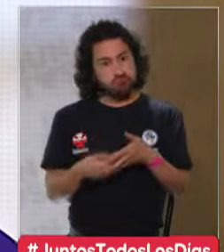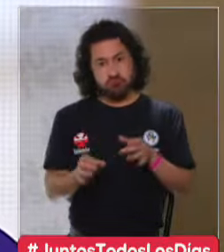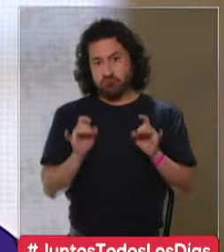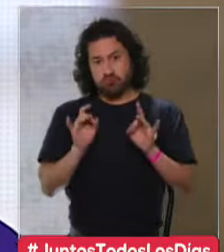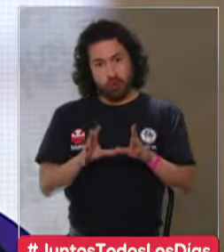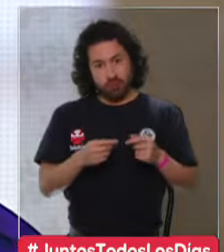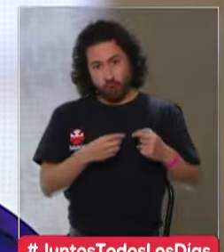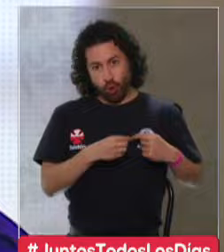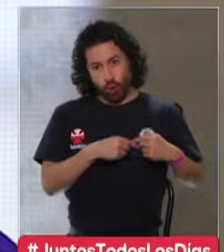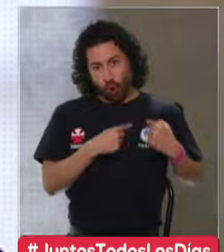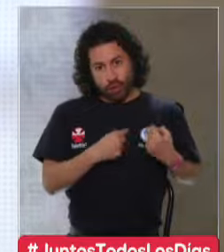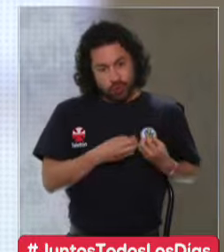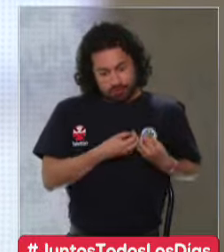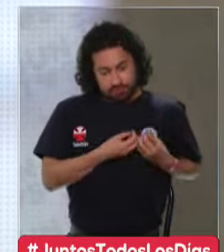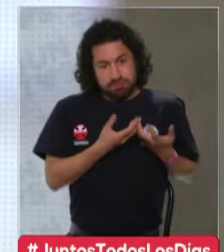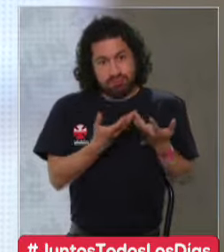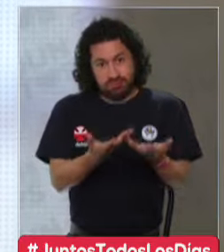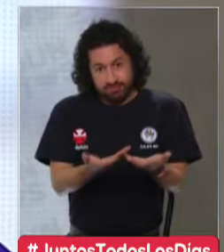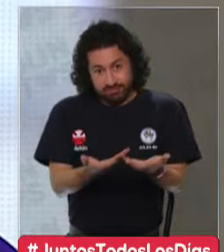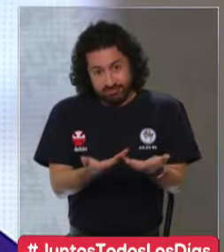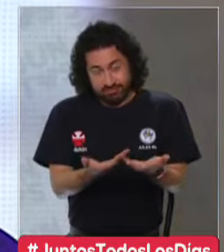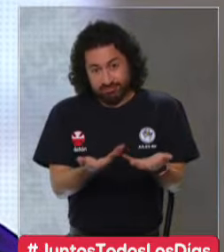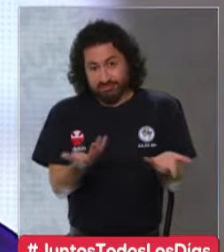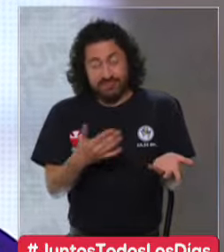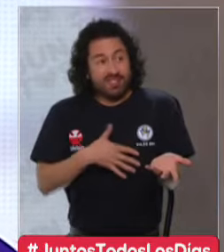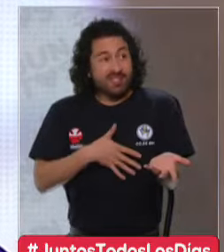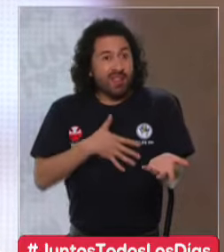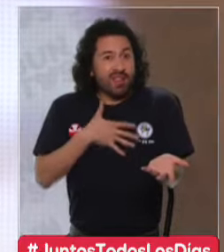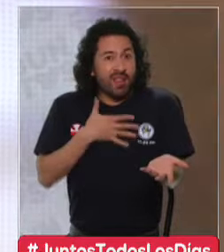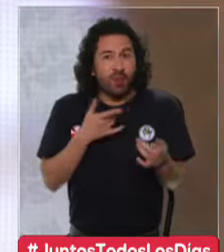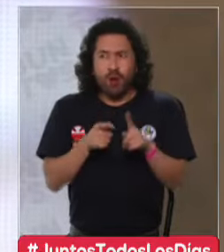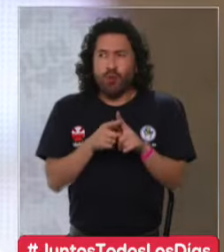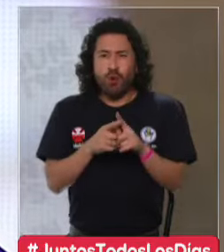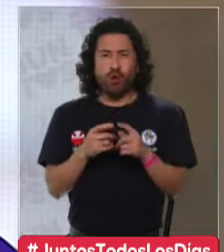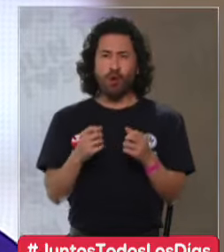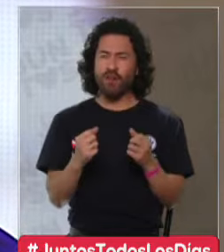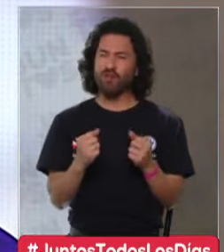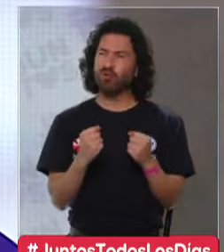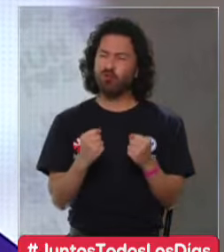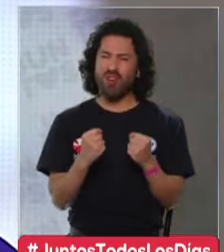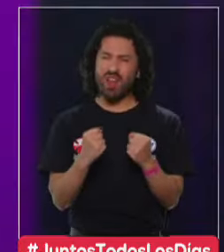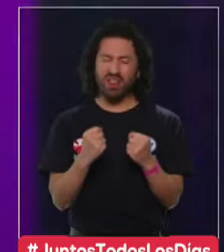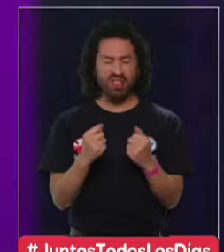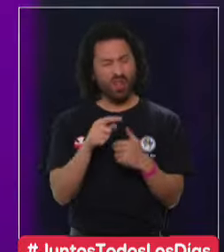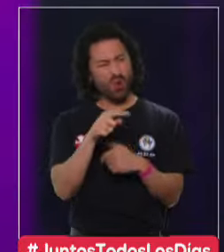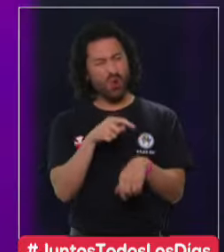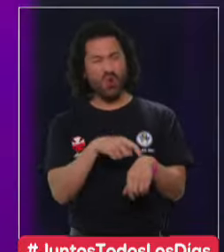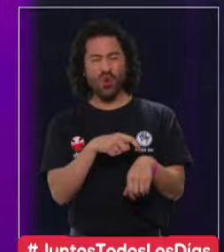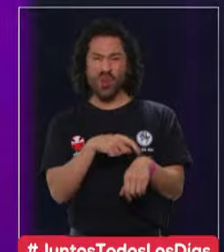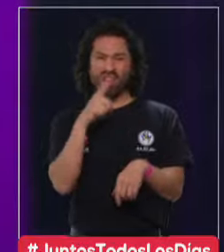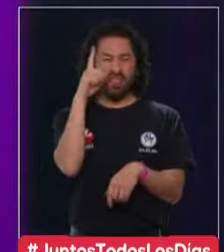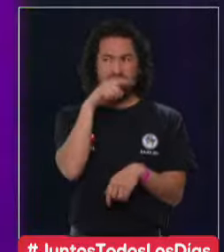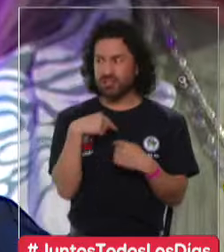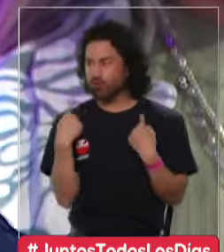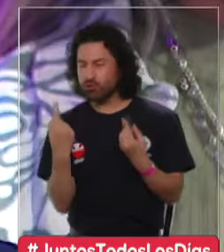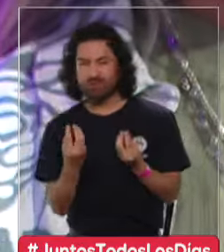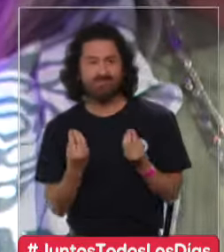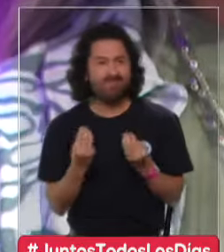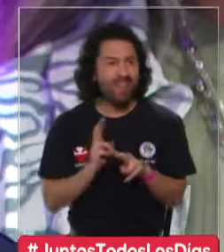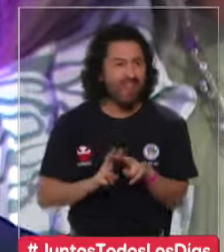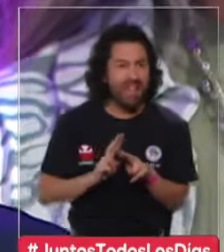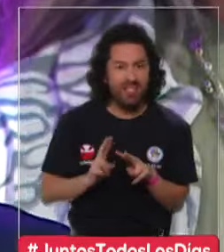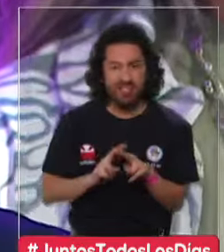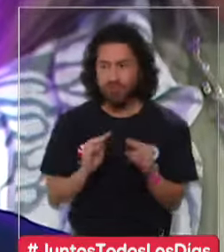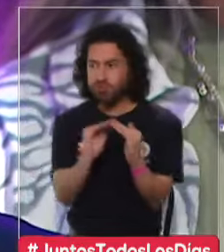nuestro corazón, sintiendo que algo tan fuerte había pasado, tan difícil, ¿qué podíamos hacer nosotros como